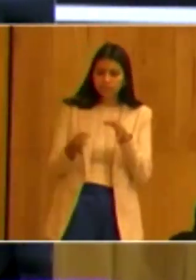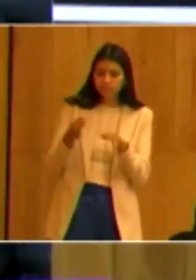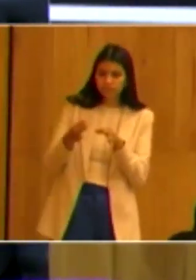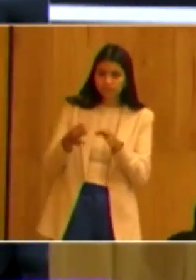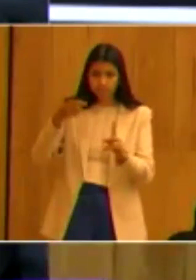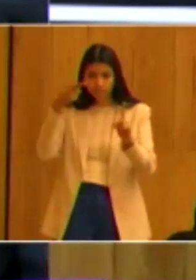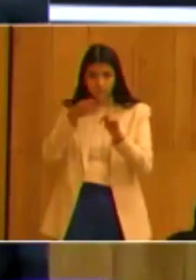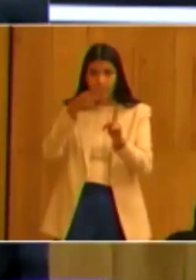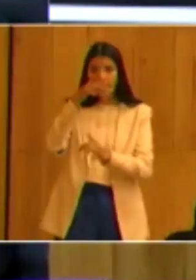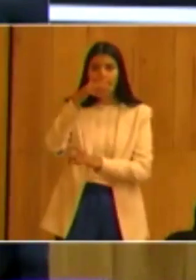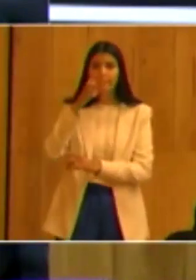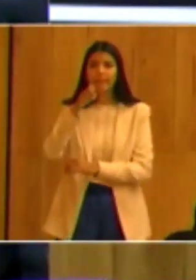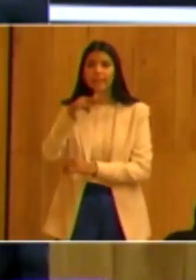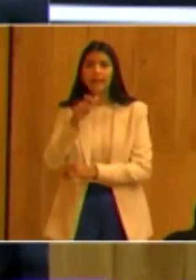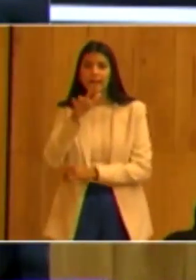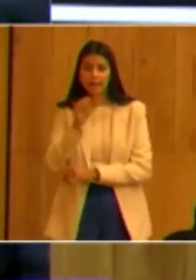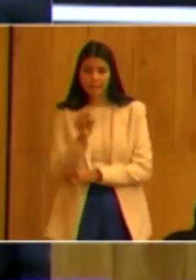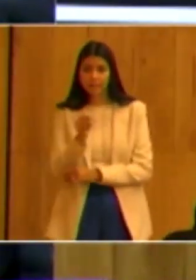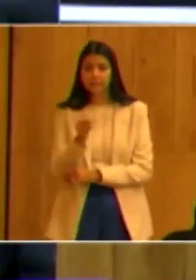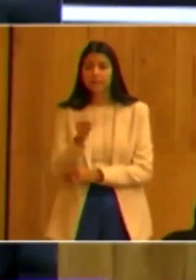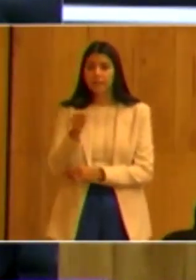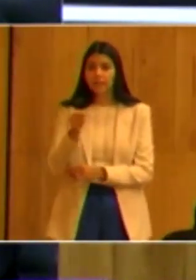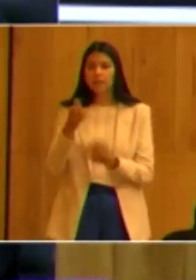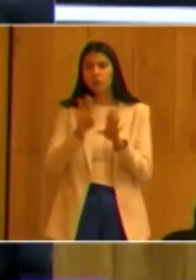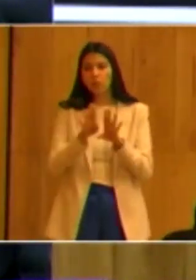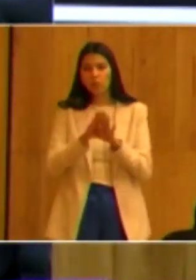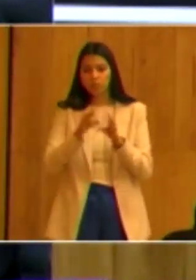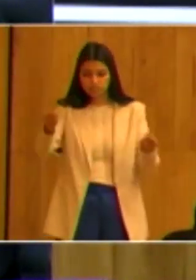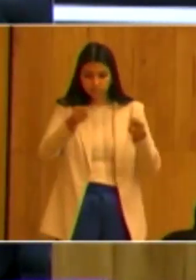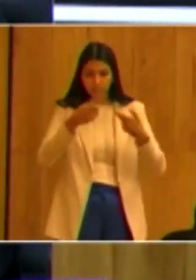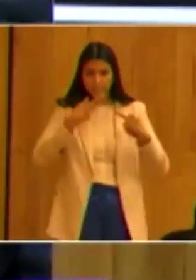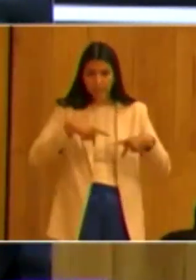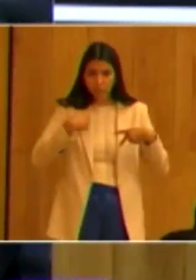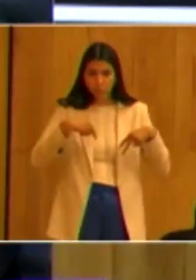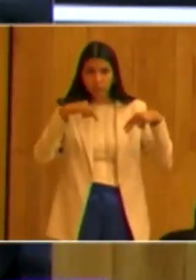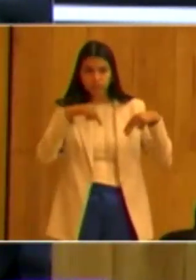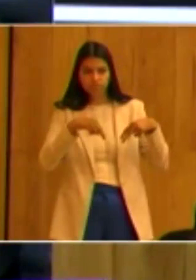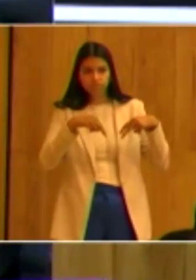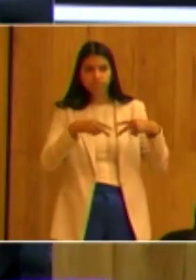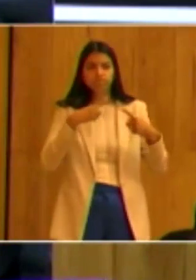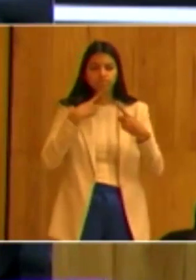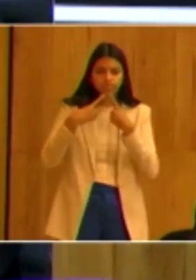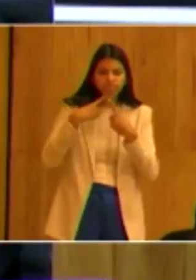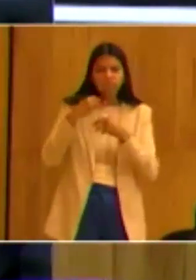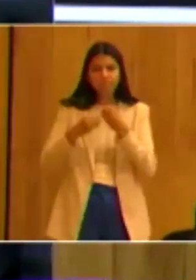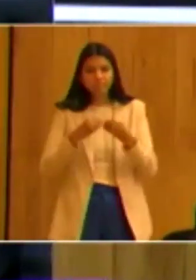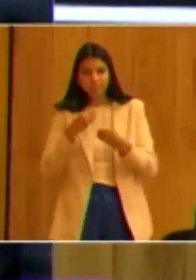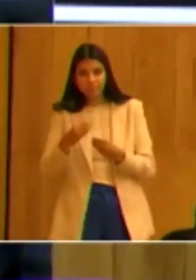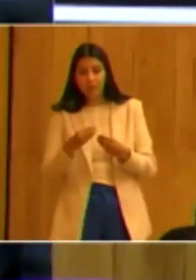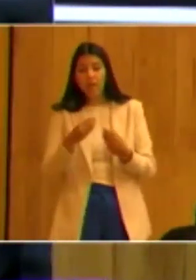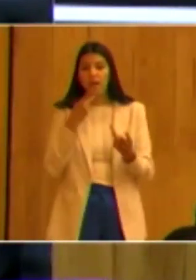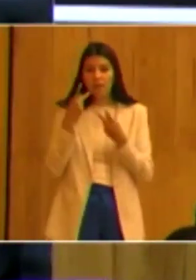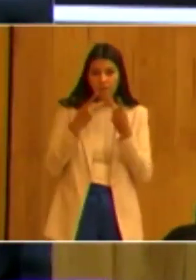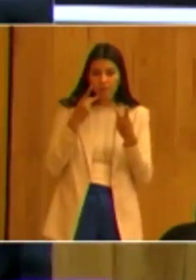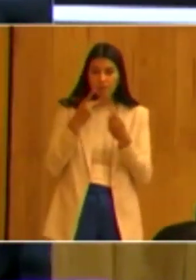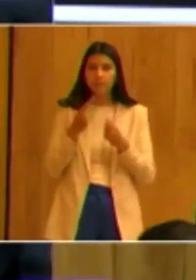jueces penales, para la audiencia de juicio oral, encontramos problemas, falta de prueba, no se ofrecen para